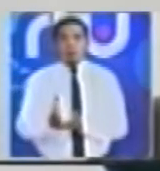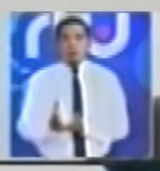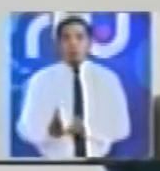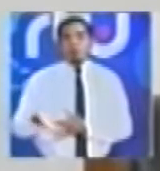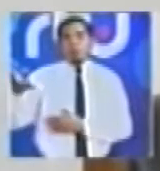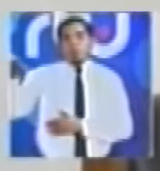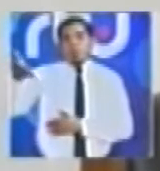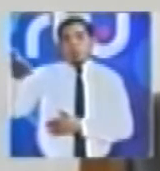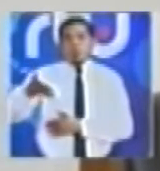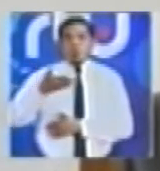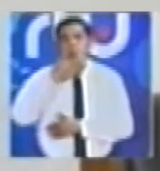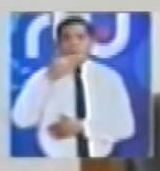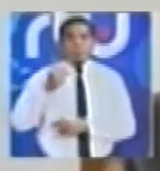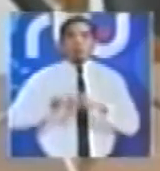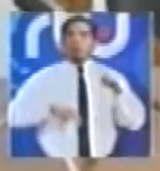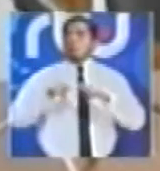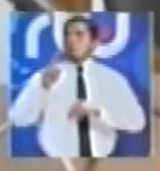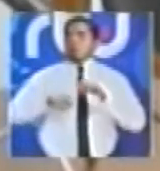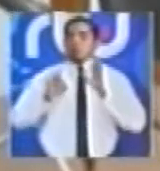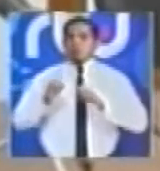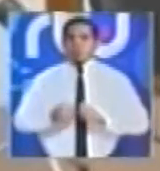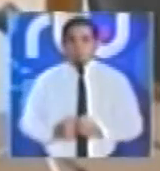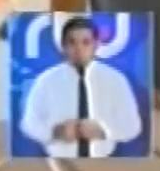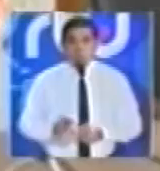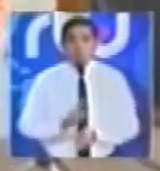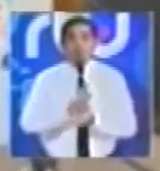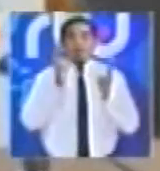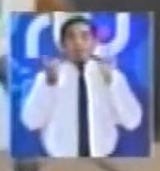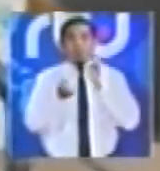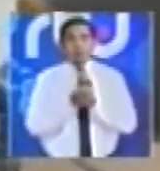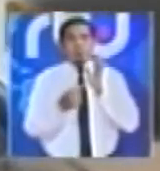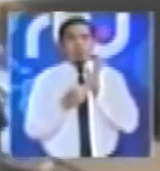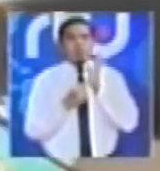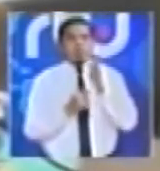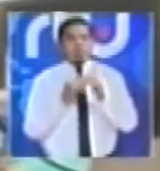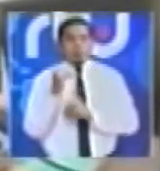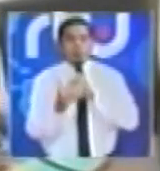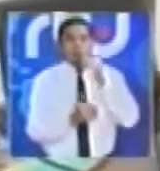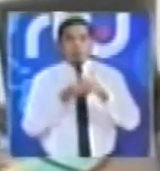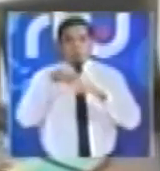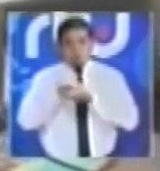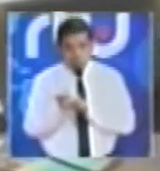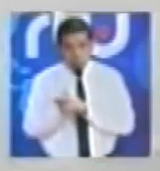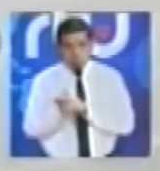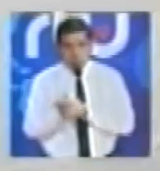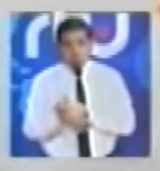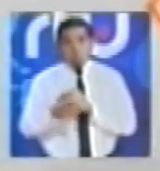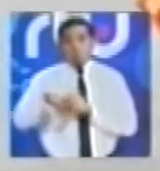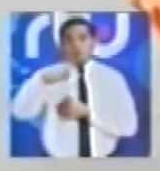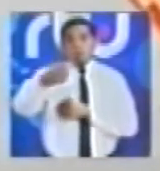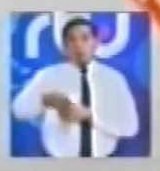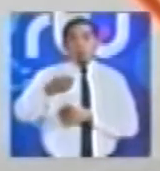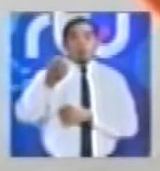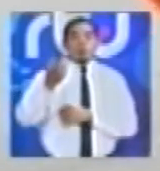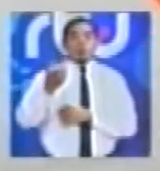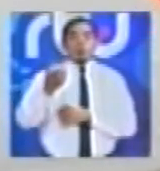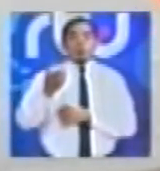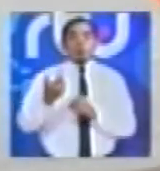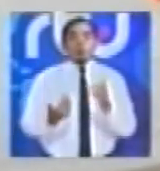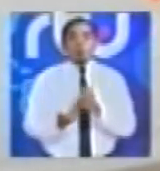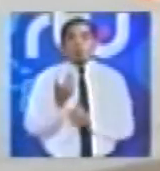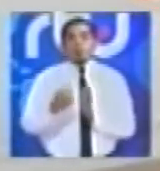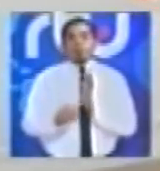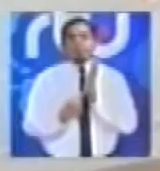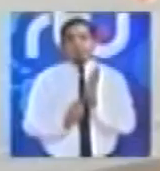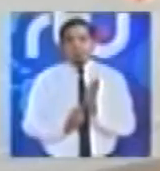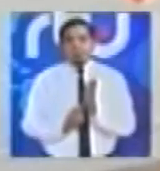docentes, mejoramiento de la infraestructura. La reforma también incluye cambios en el proceso de admisión. A partir del próximo periodo académico se tomará en cuenta